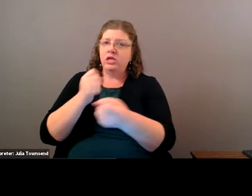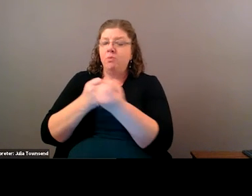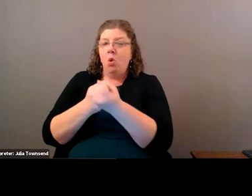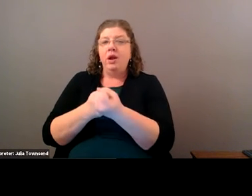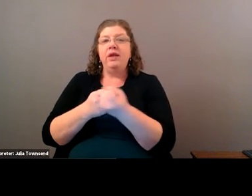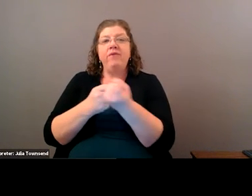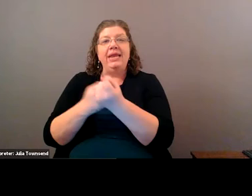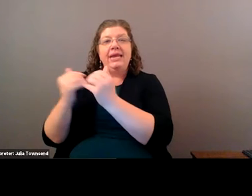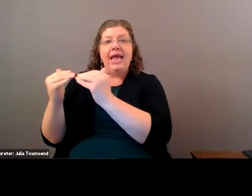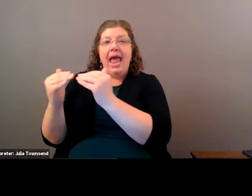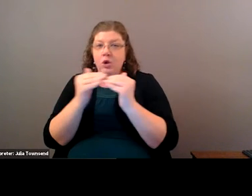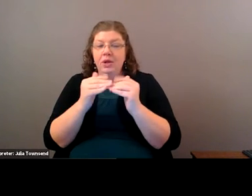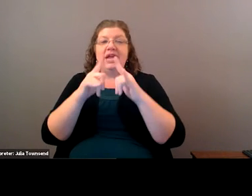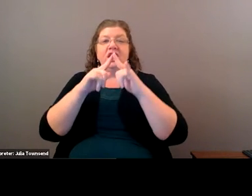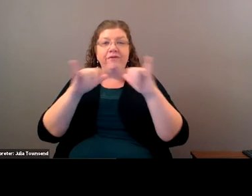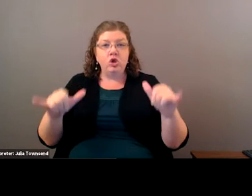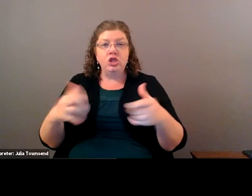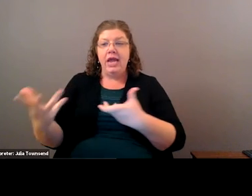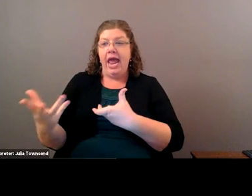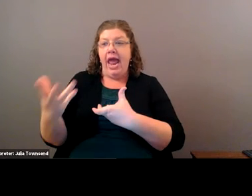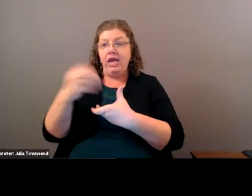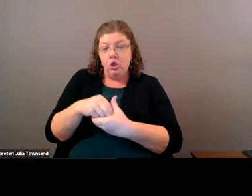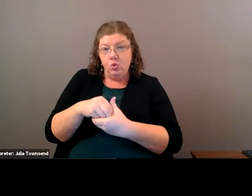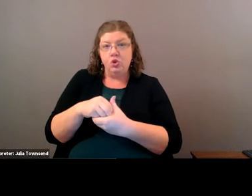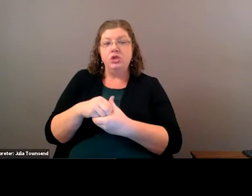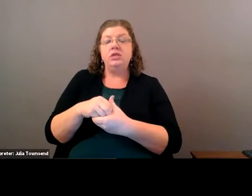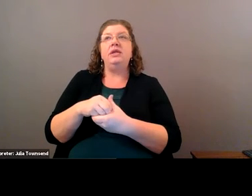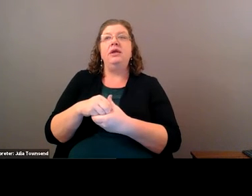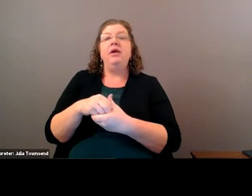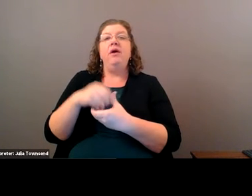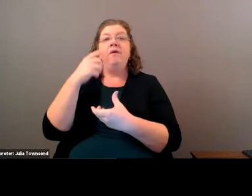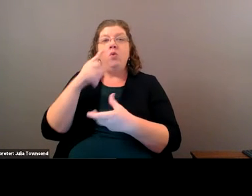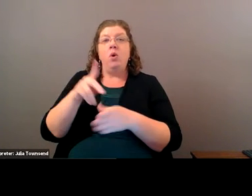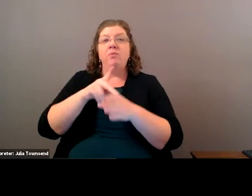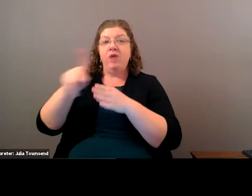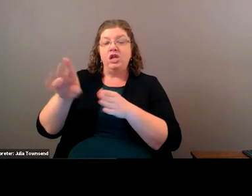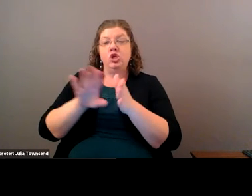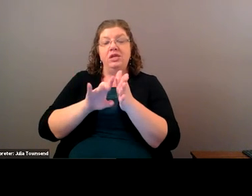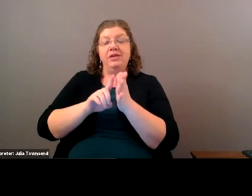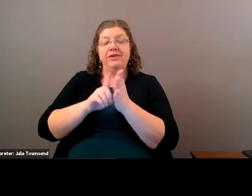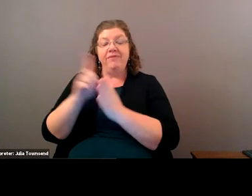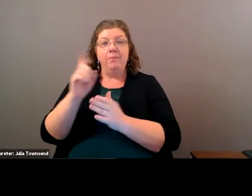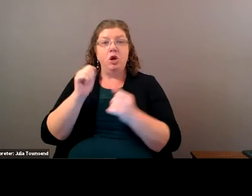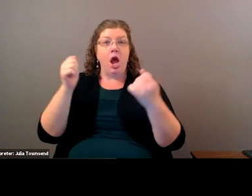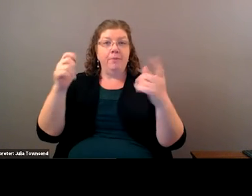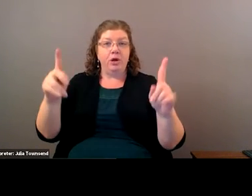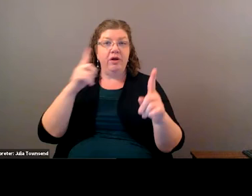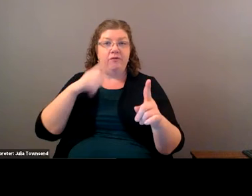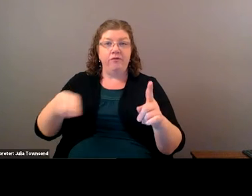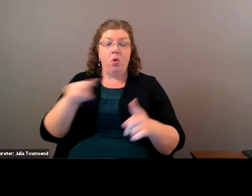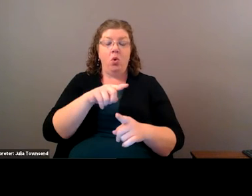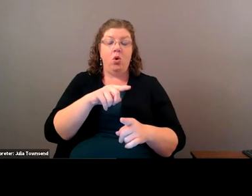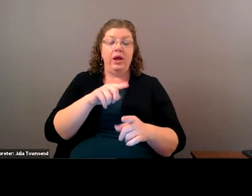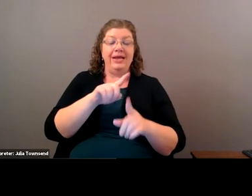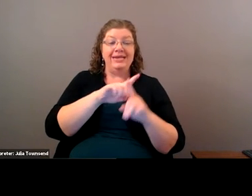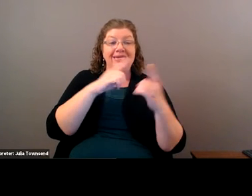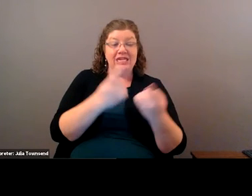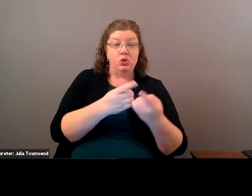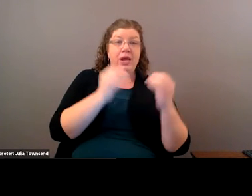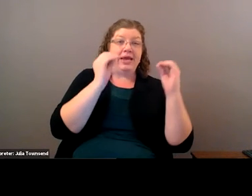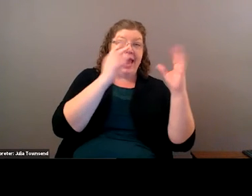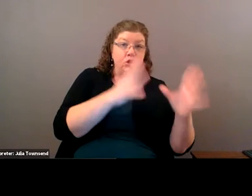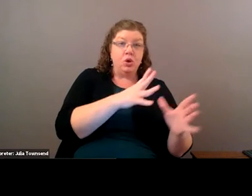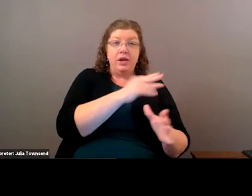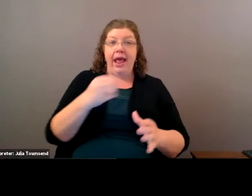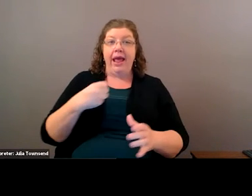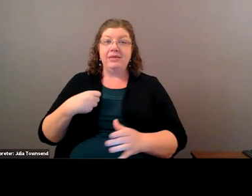culturalmente afirmador. Entonces, por eso es que yo apoyo este tipo de capacitación, este tipo de